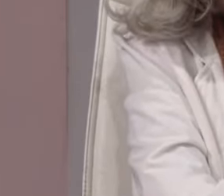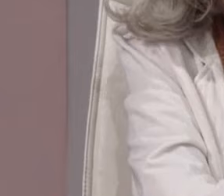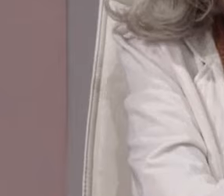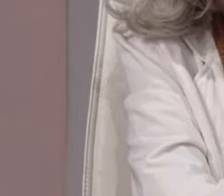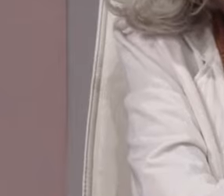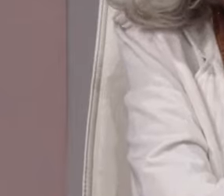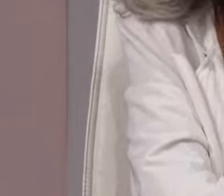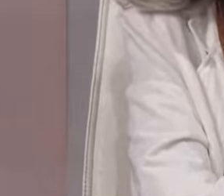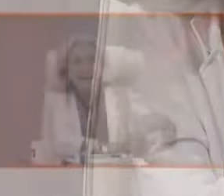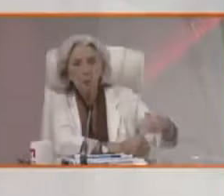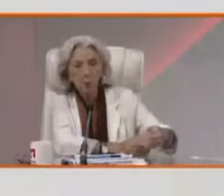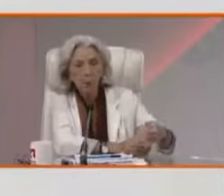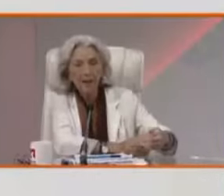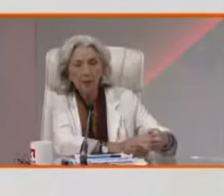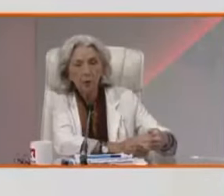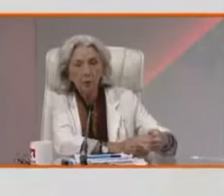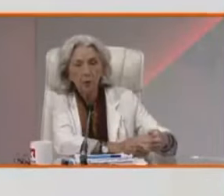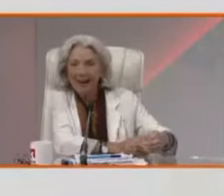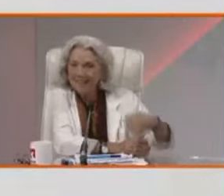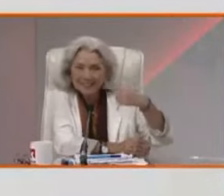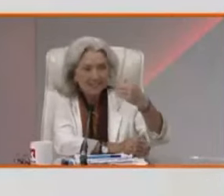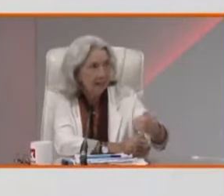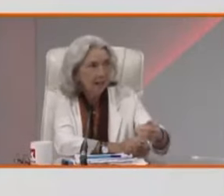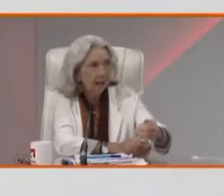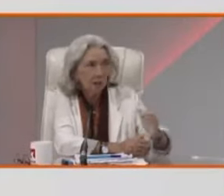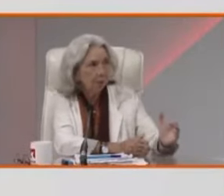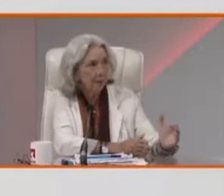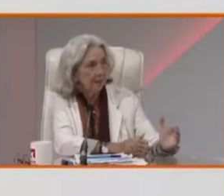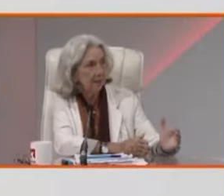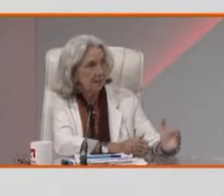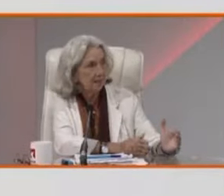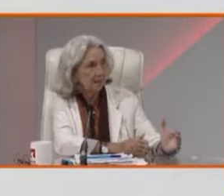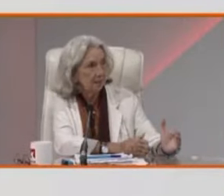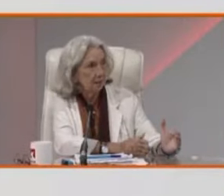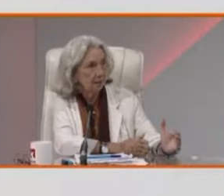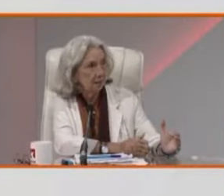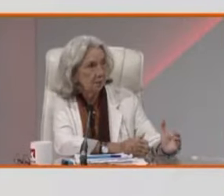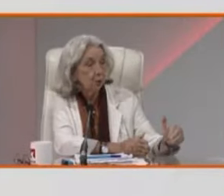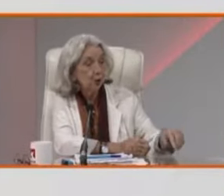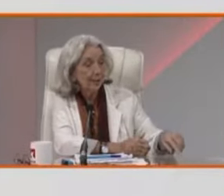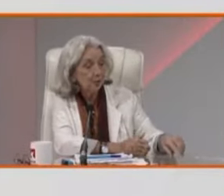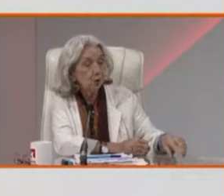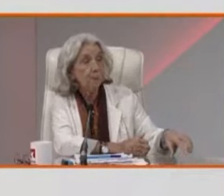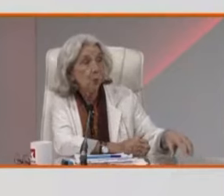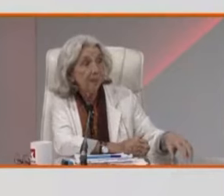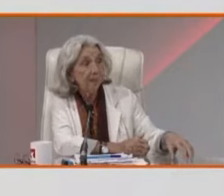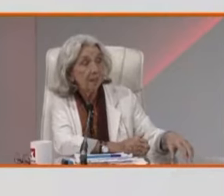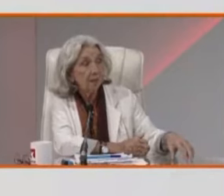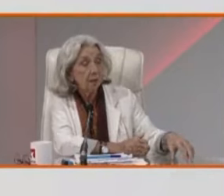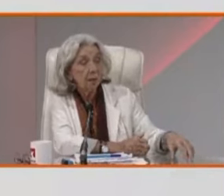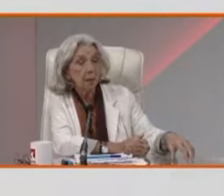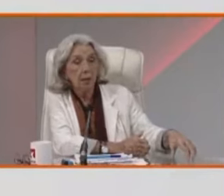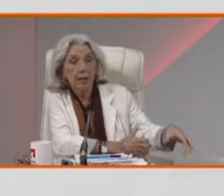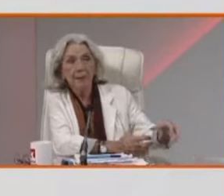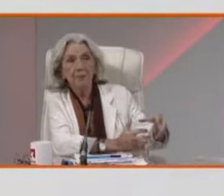países árabes en algún momento avanzarán a otras medidas, porque eso